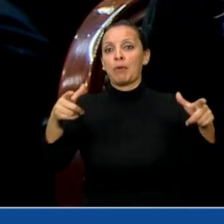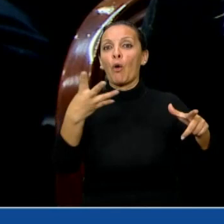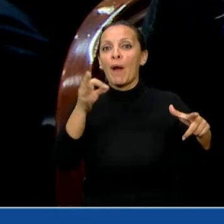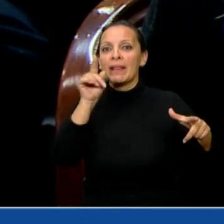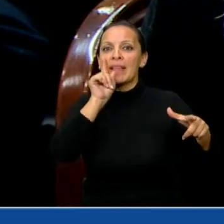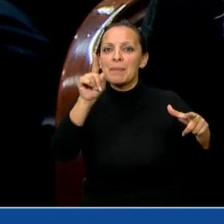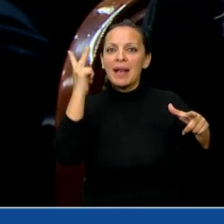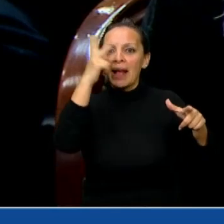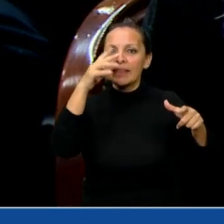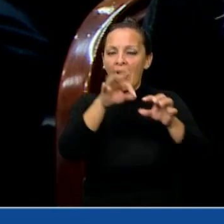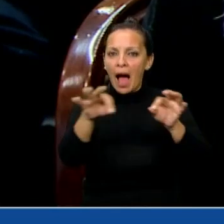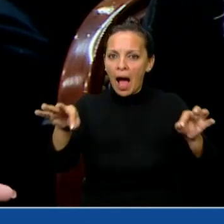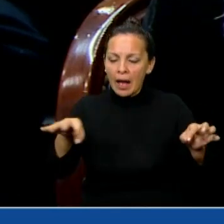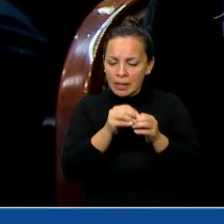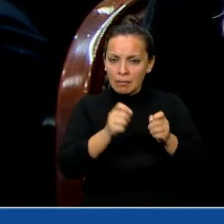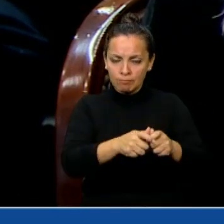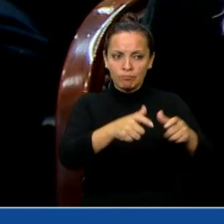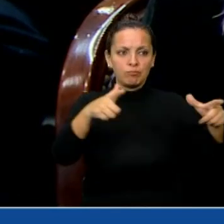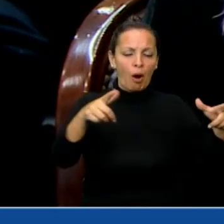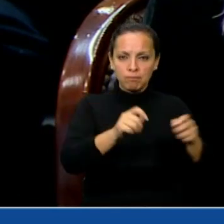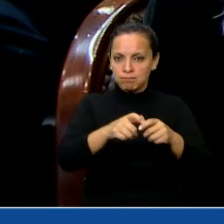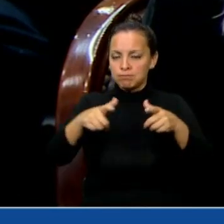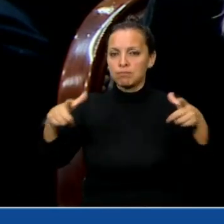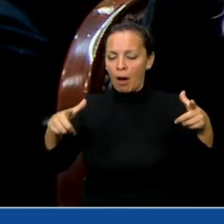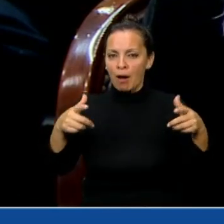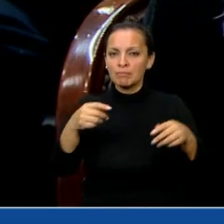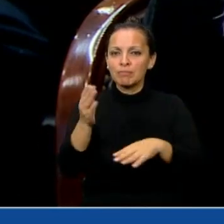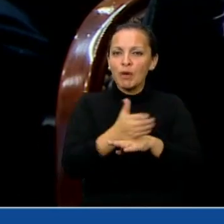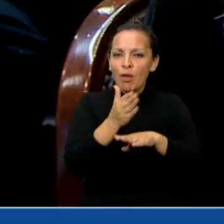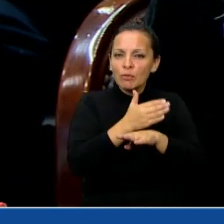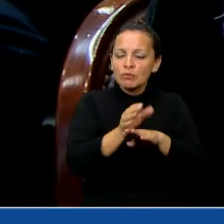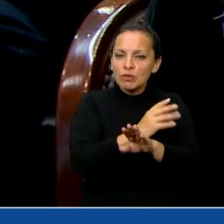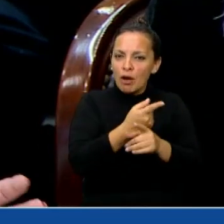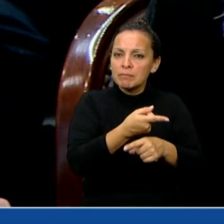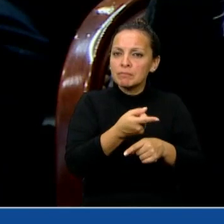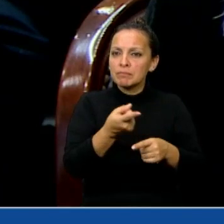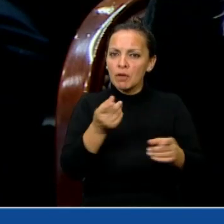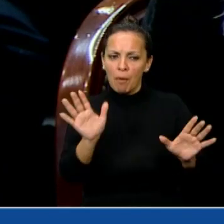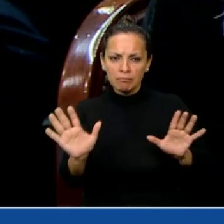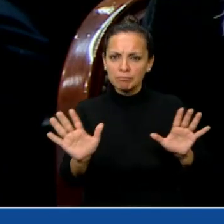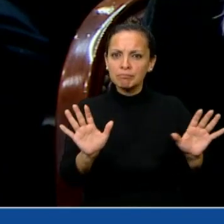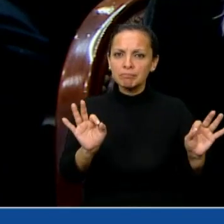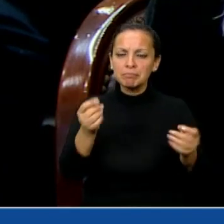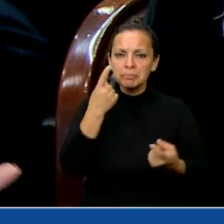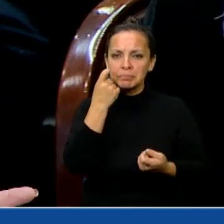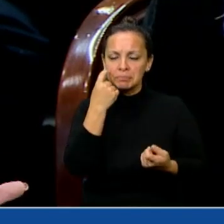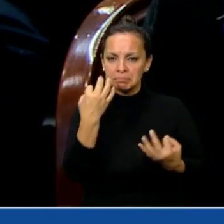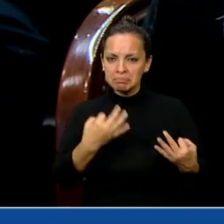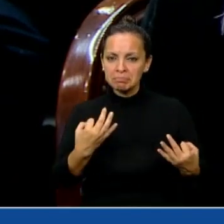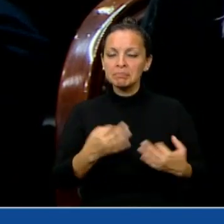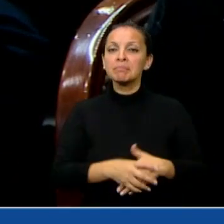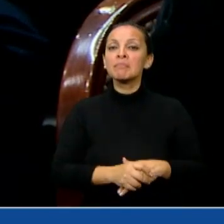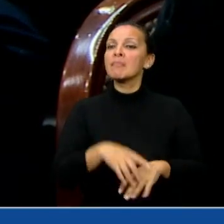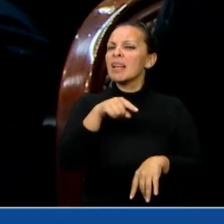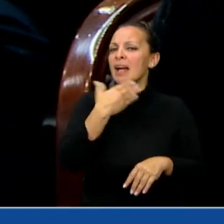hectáreas en producción orgánica controlada. También esto se debe a